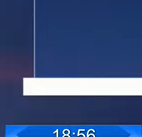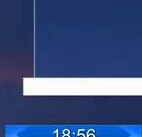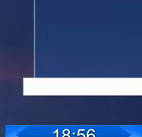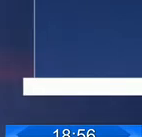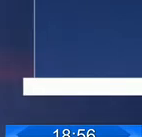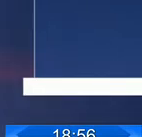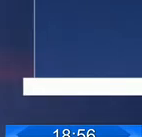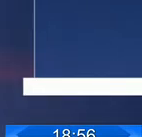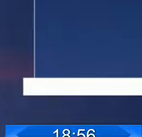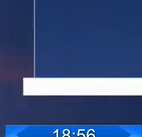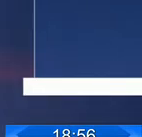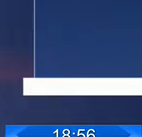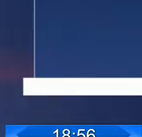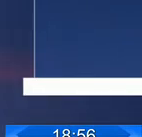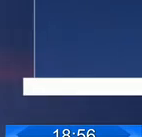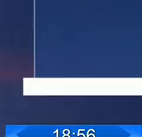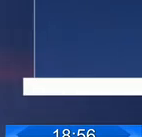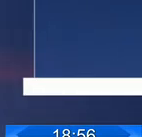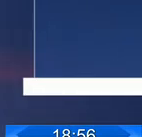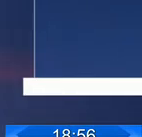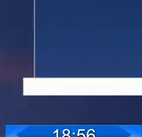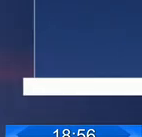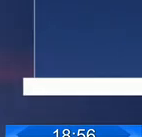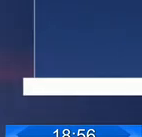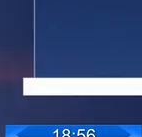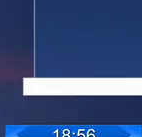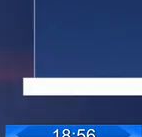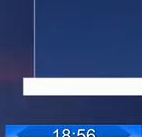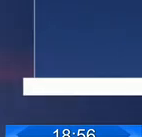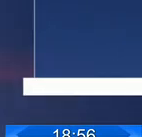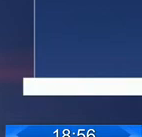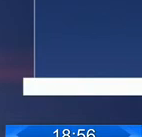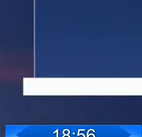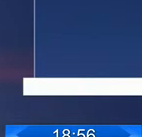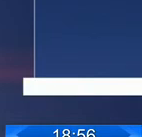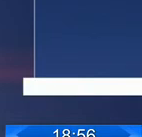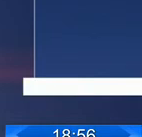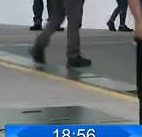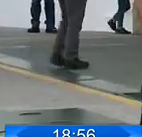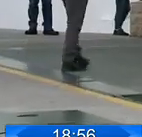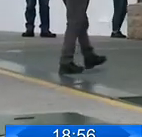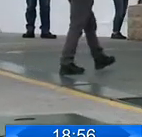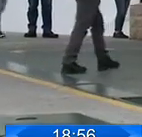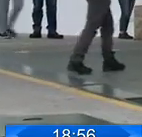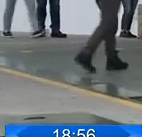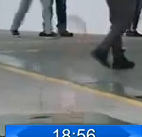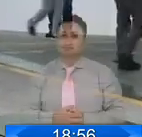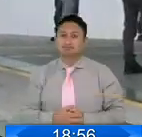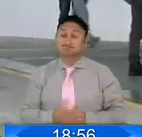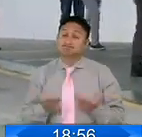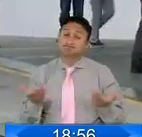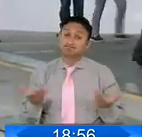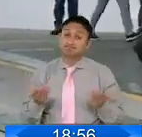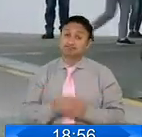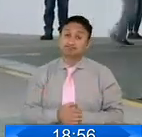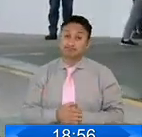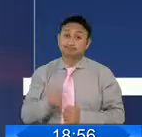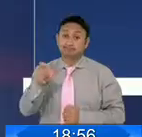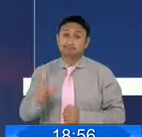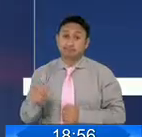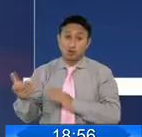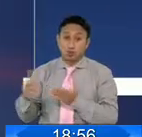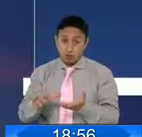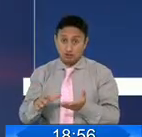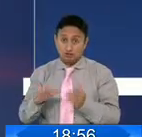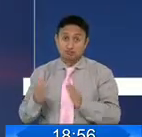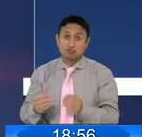psr positivo es decir en la última semana se registraron 7 mil 800 casos sin embargo también hubo un incremento de fallecidos hasta